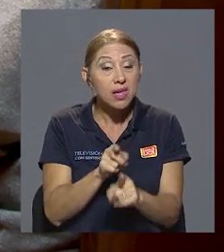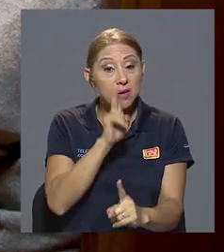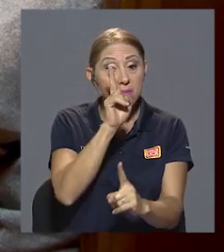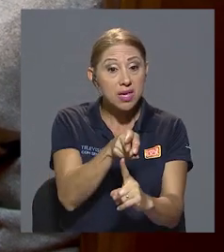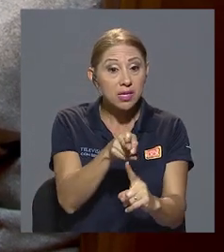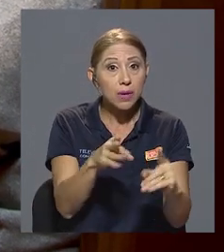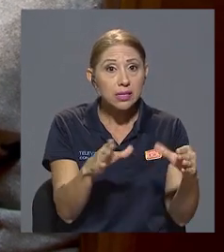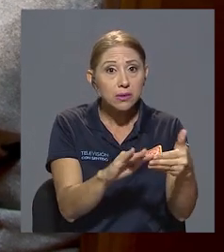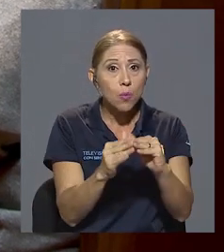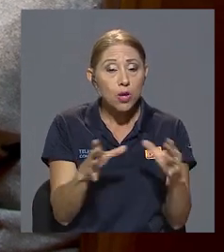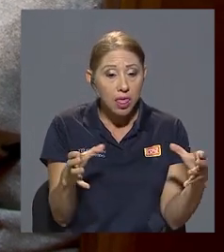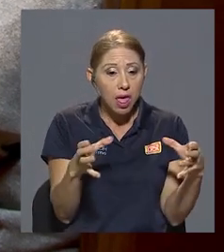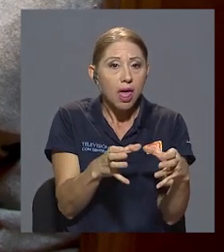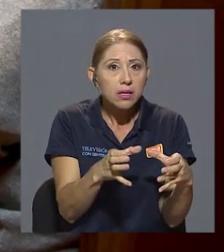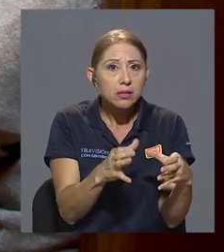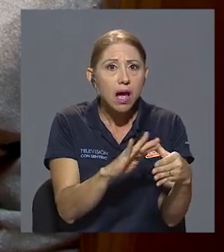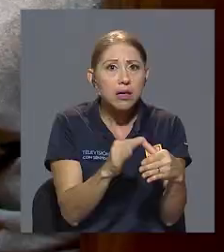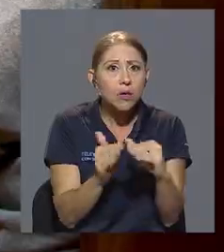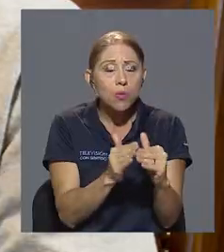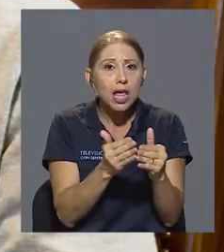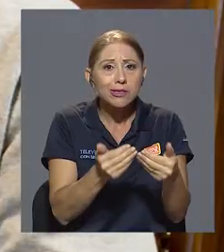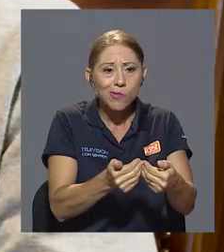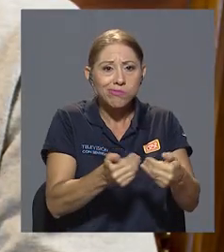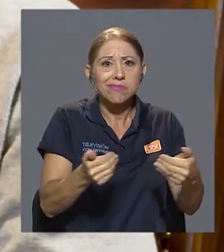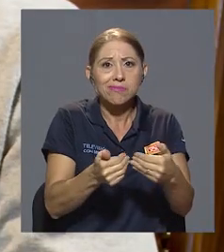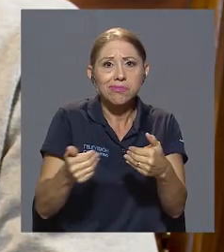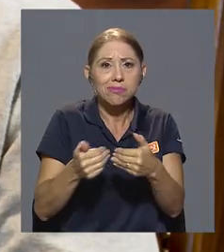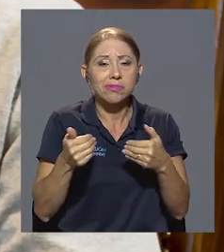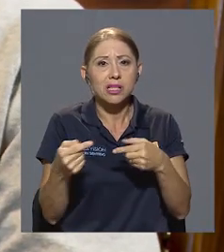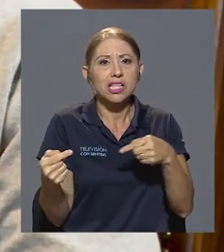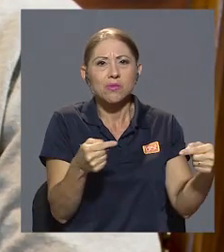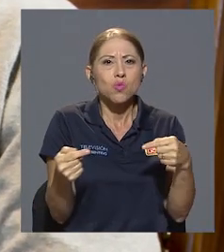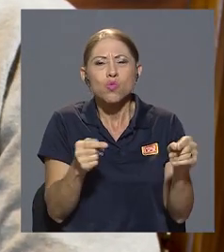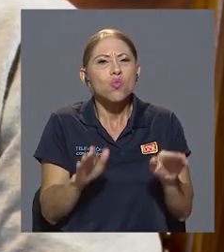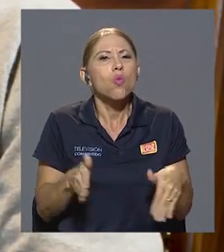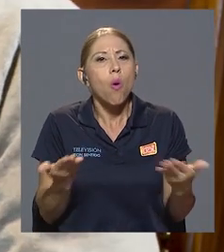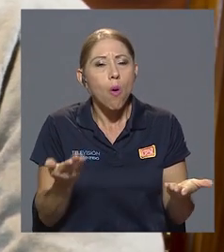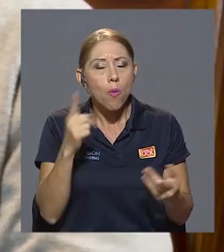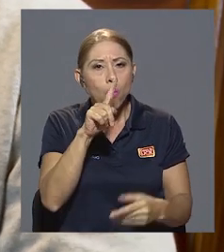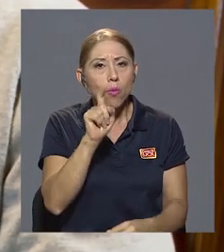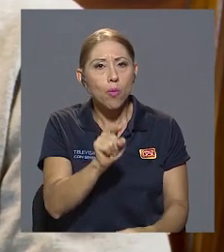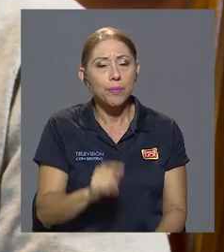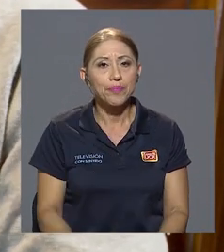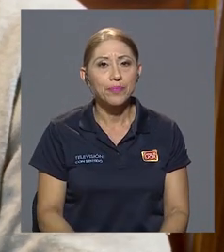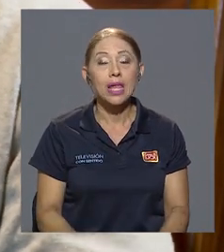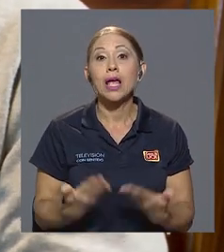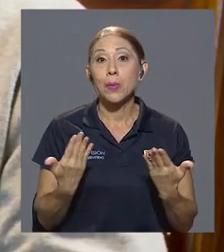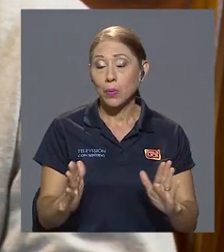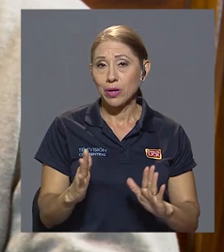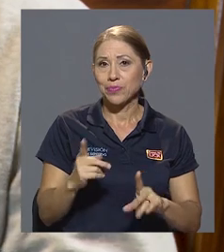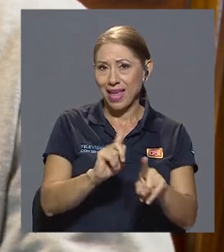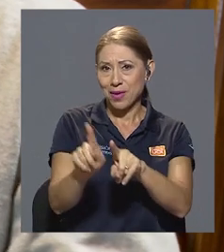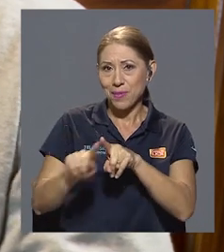que se dan estas disputas cómo es que se ha ido digamos construyendo es bueno hay varias uno para